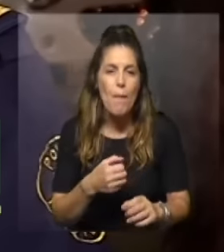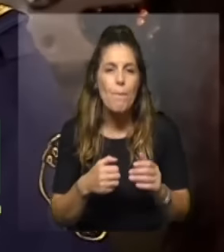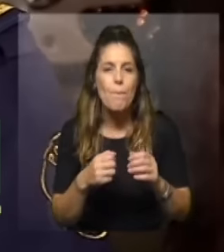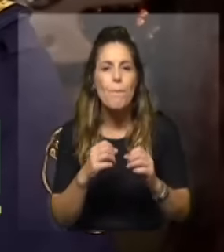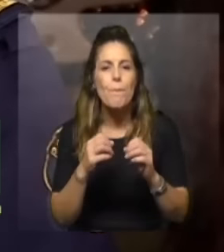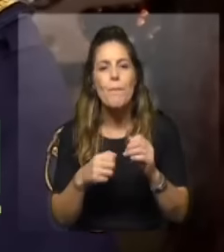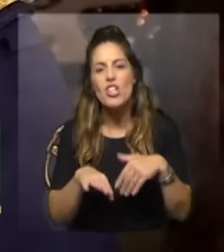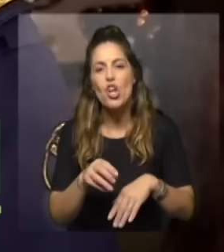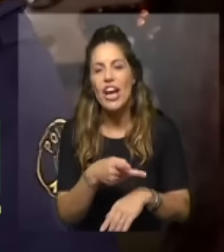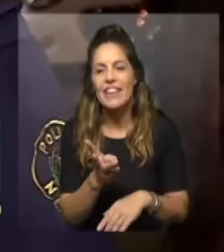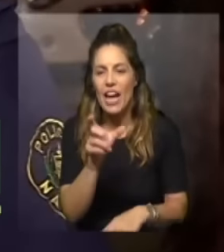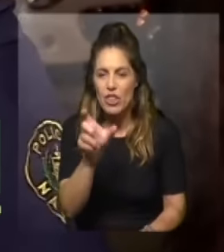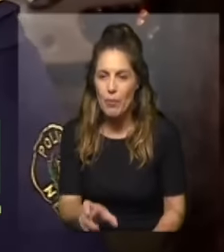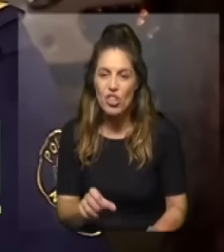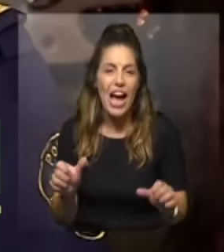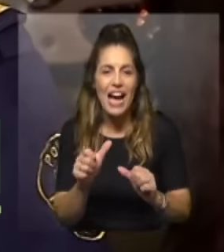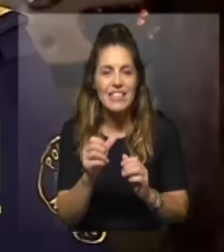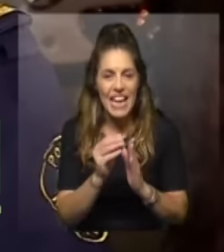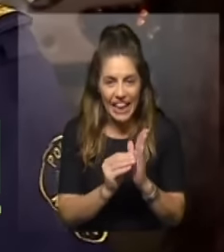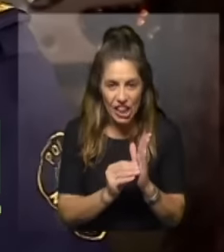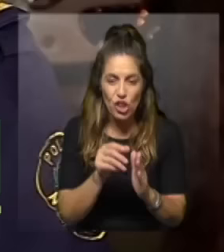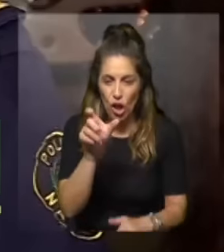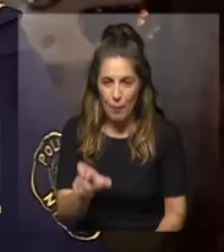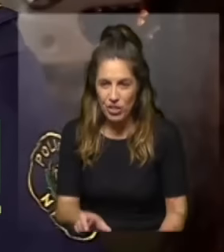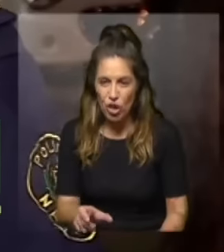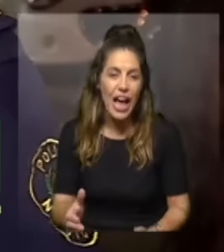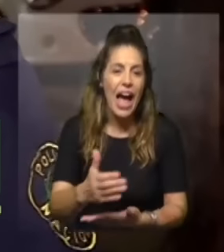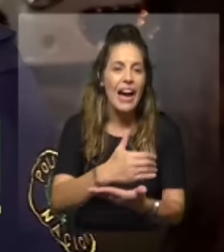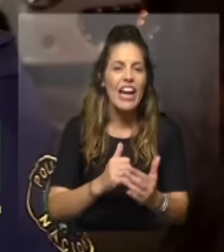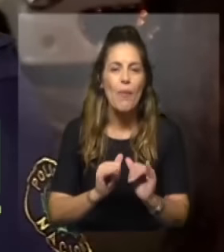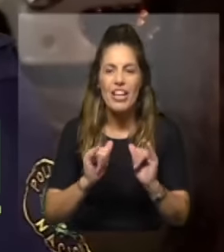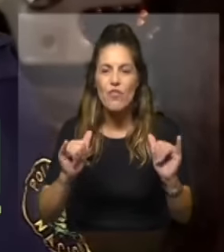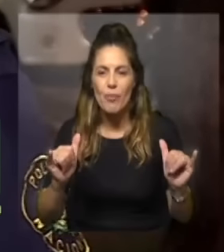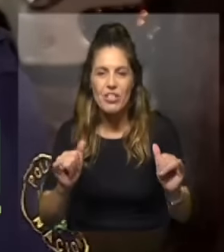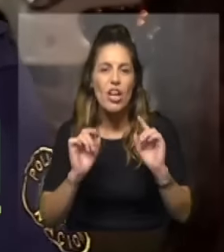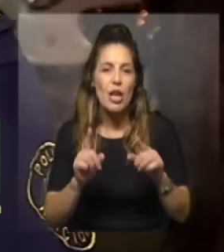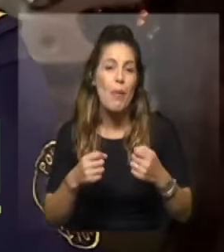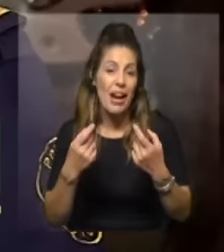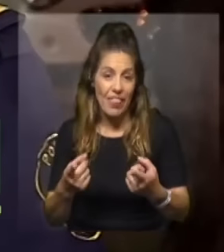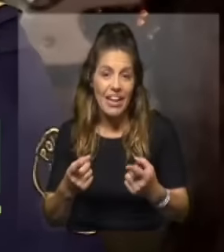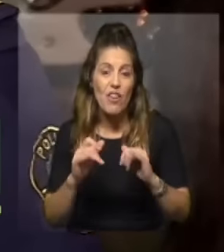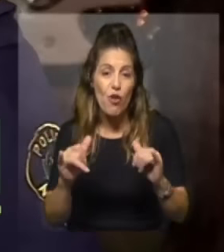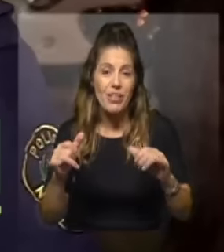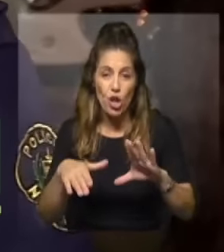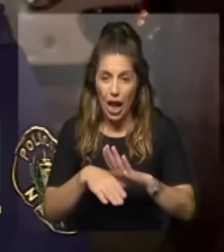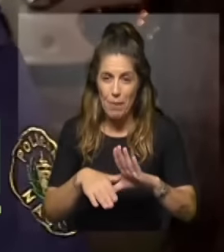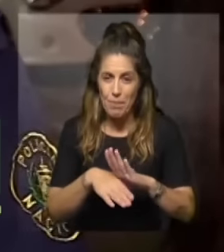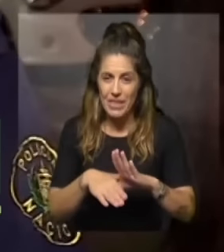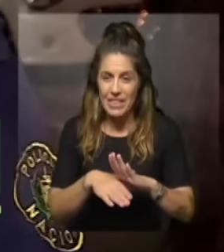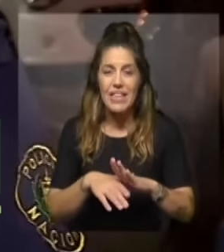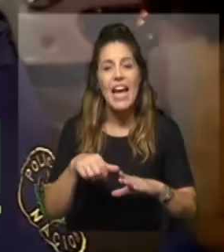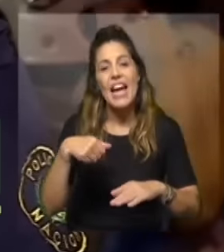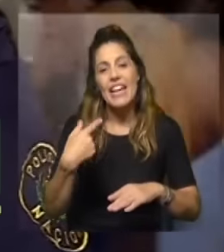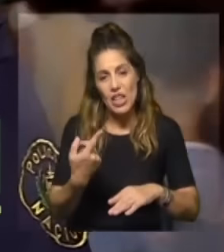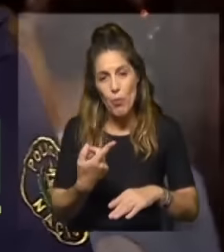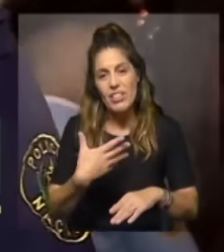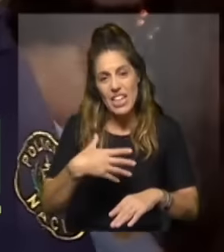personas y bueno hacer el registro de esas personas recabar información y para también brindarle al mides y bueno y después derivar